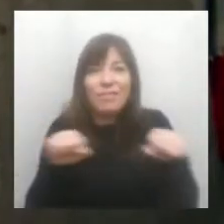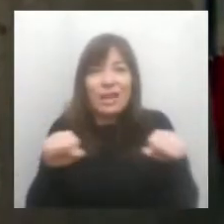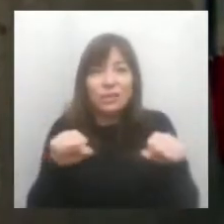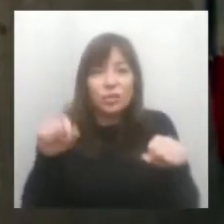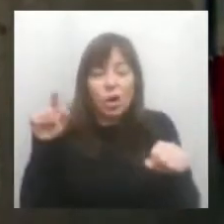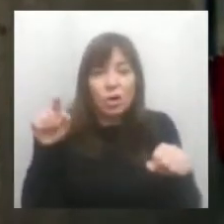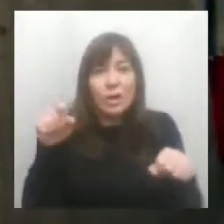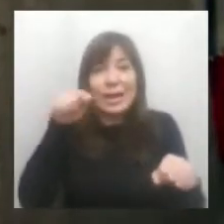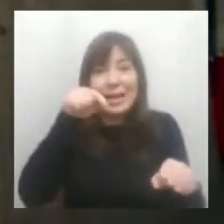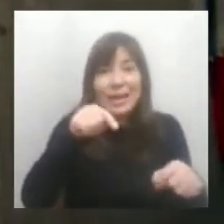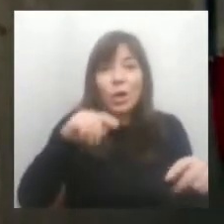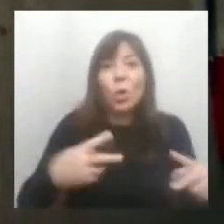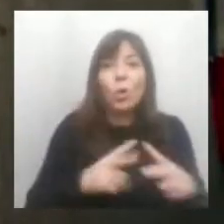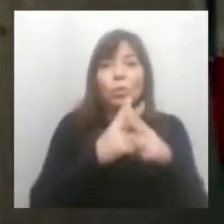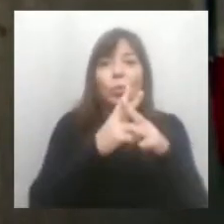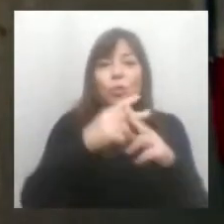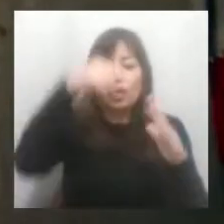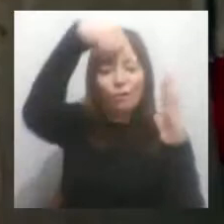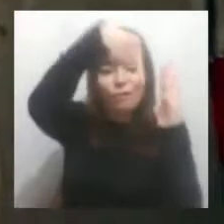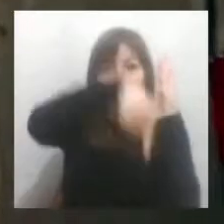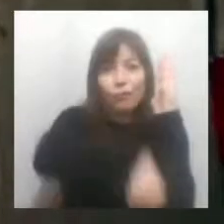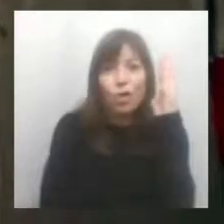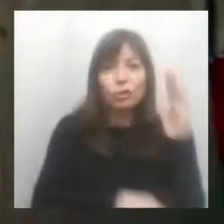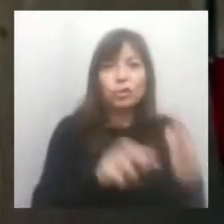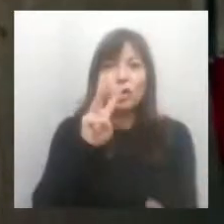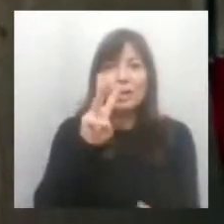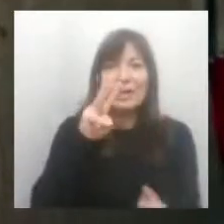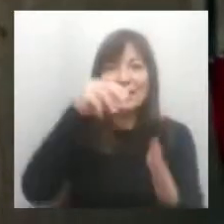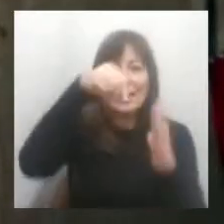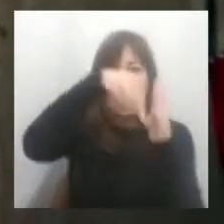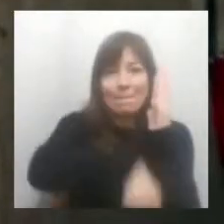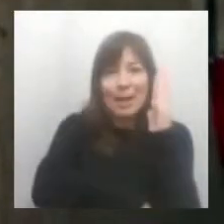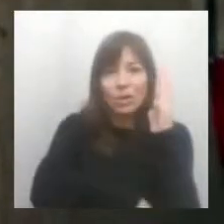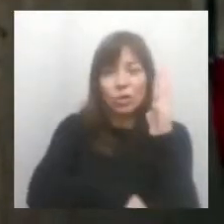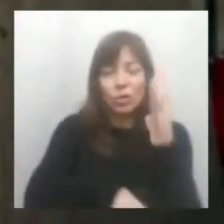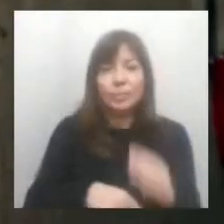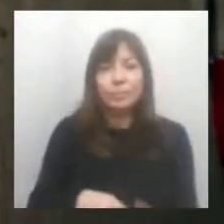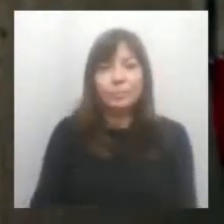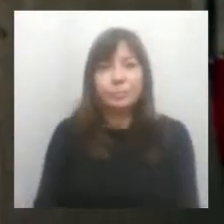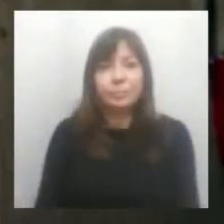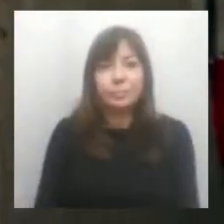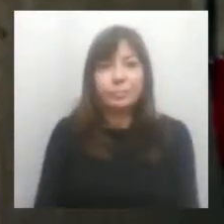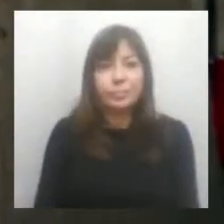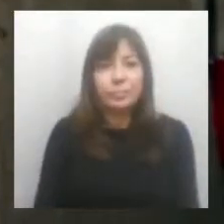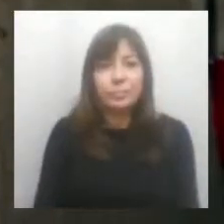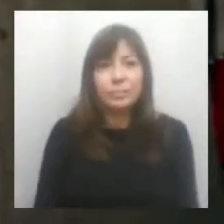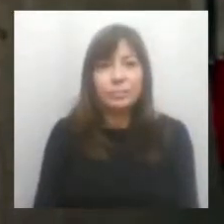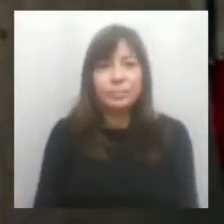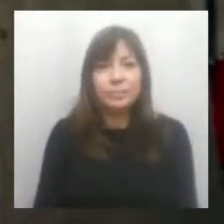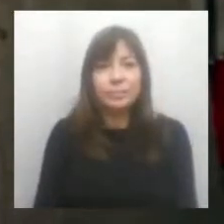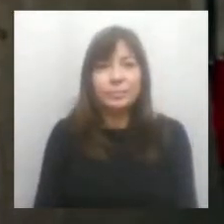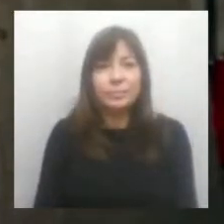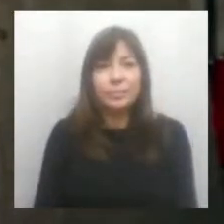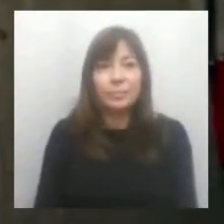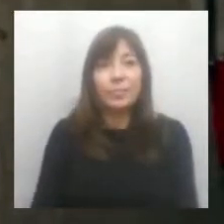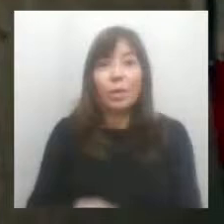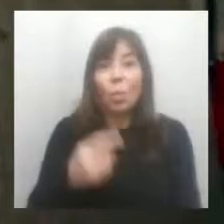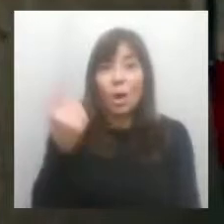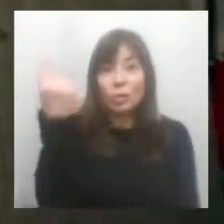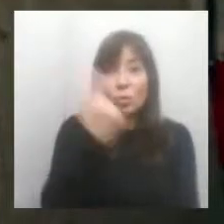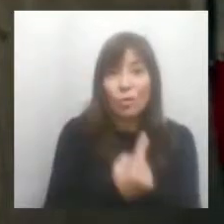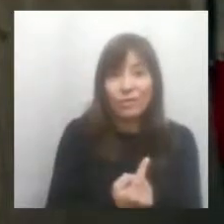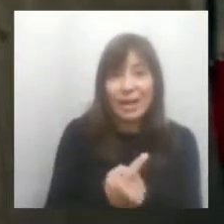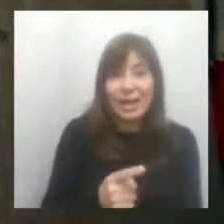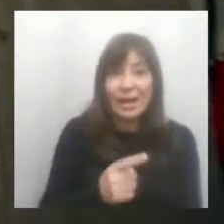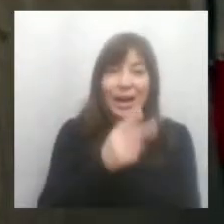foso que tiene aproximadamente 3 metros de profundidad y que deja la Casa Sísmica al nivel del piso. Entonces, cuando uno viene, la ve como